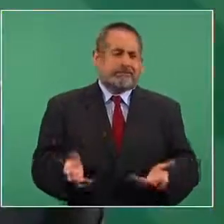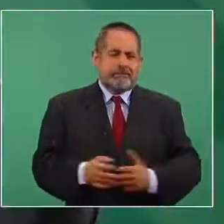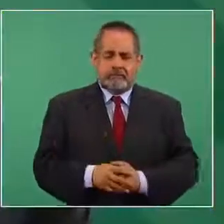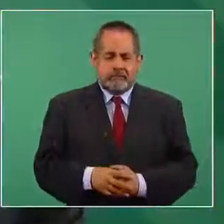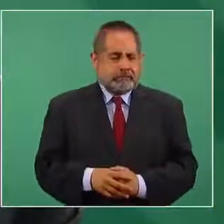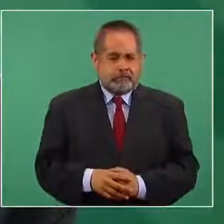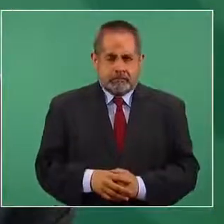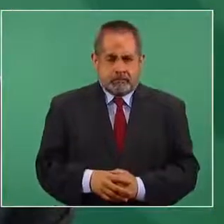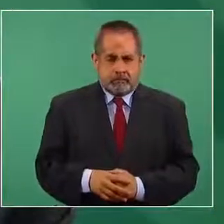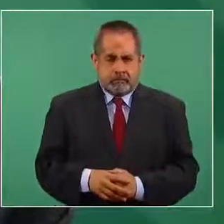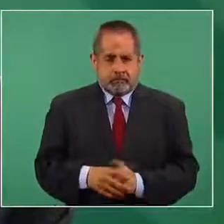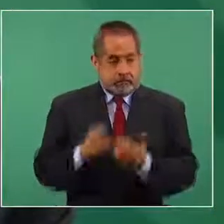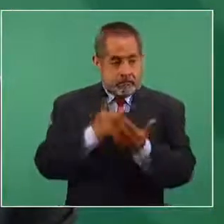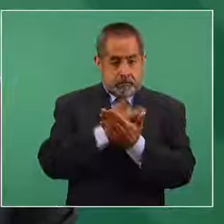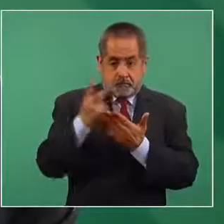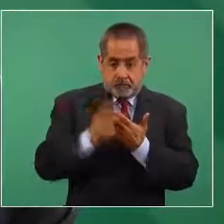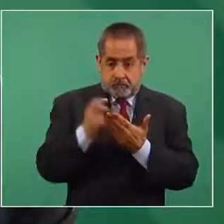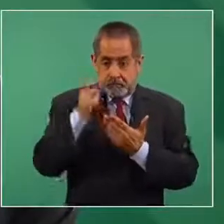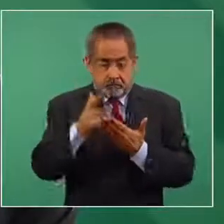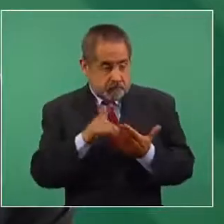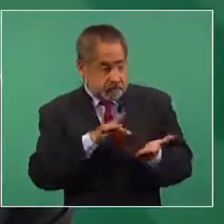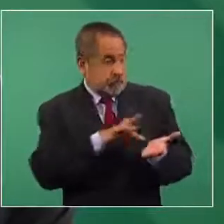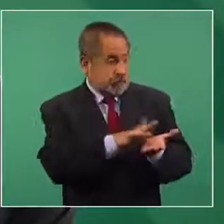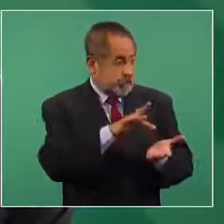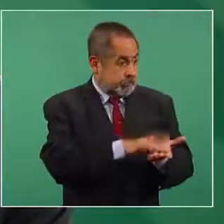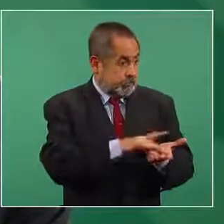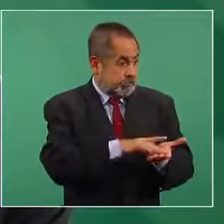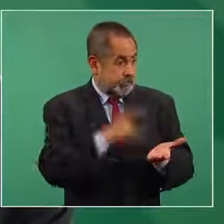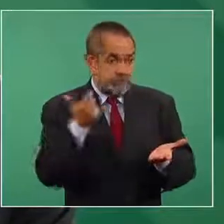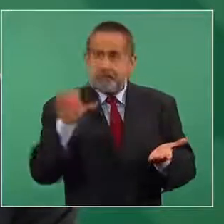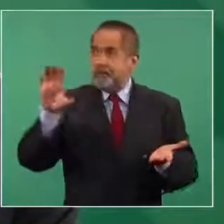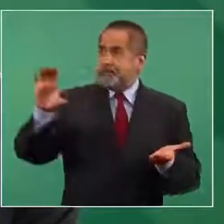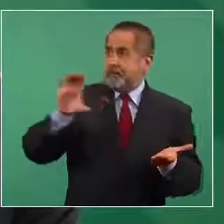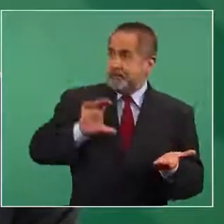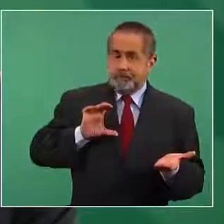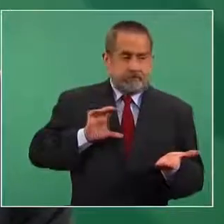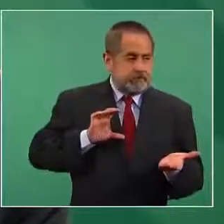cualquier programa requiere de recursos